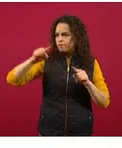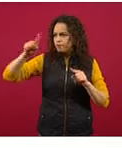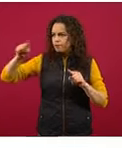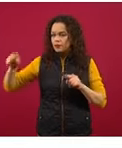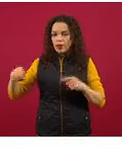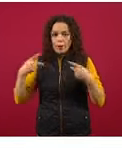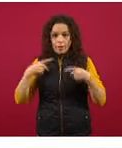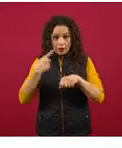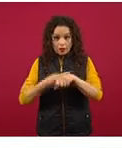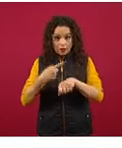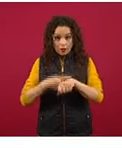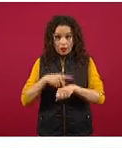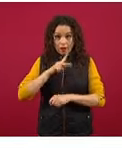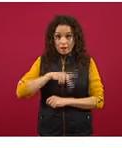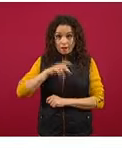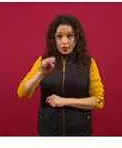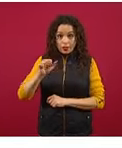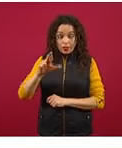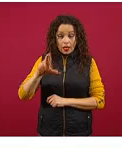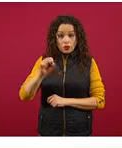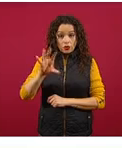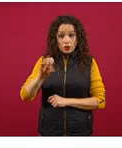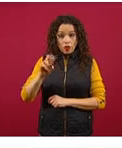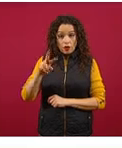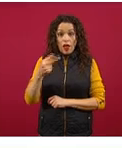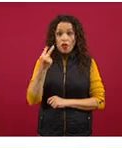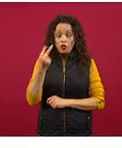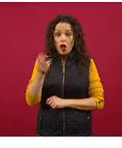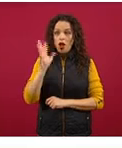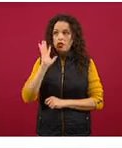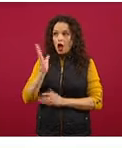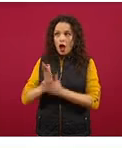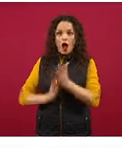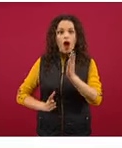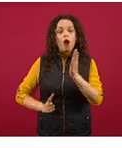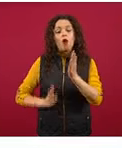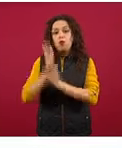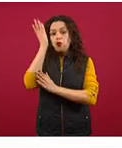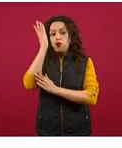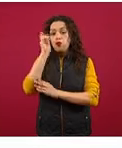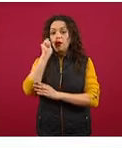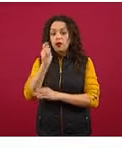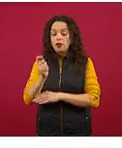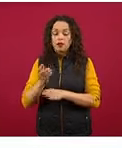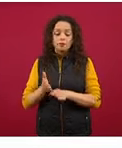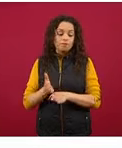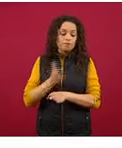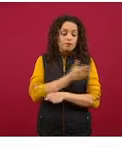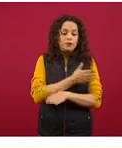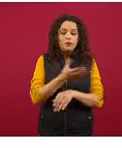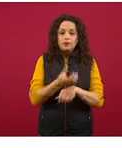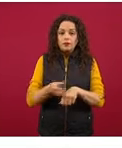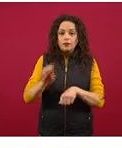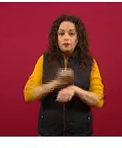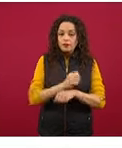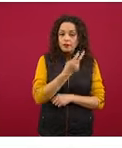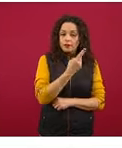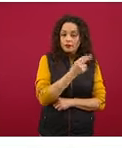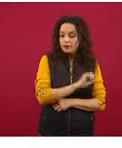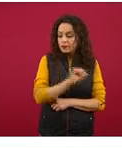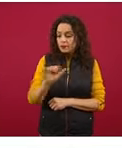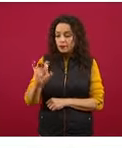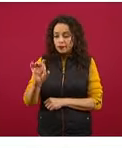virus SARS-CoV-2 ya alcanzó o rebasó al pico epidémico que tuvimos entre las semanas 25